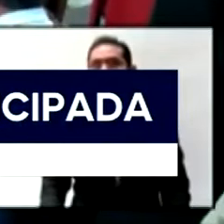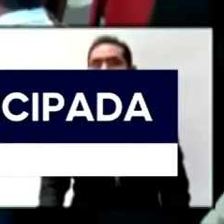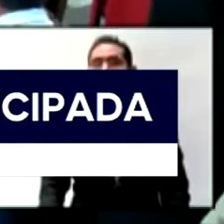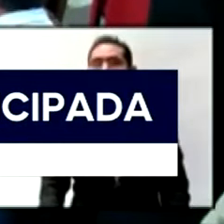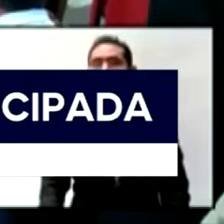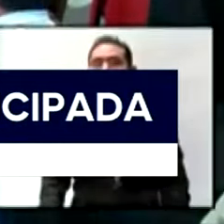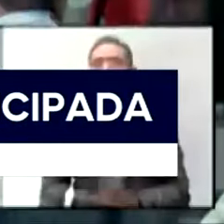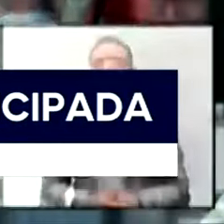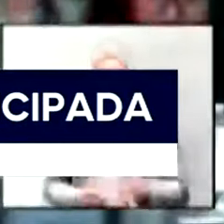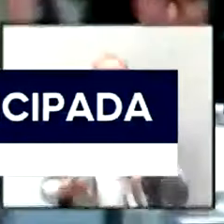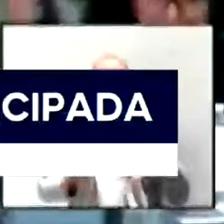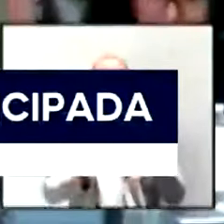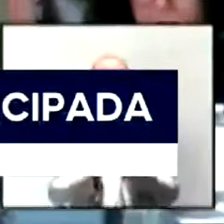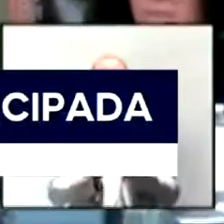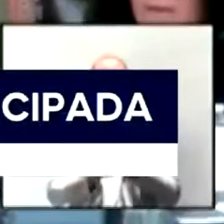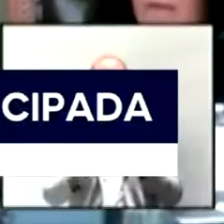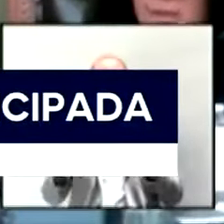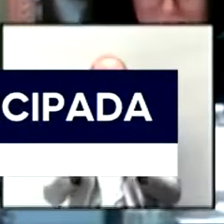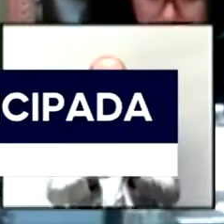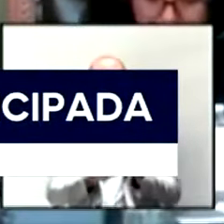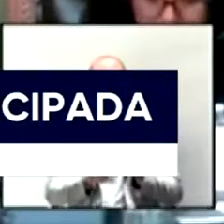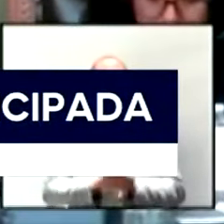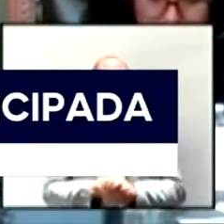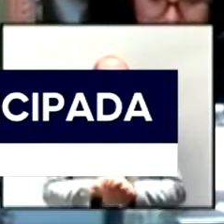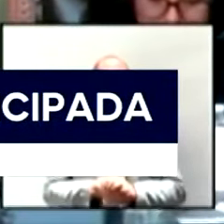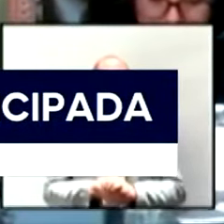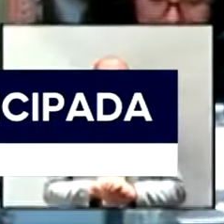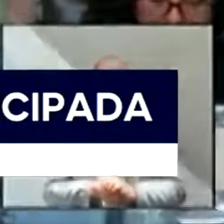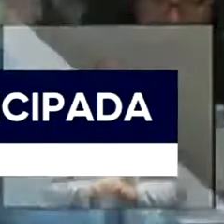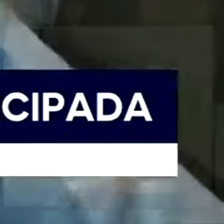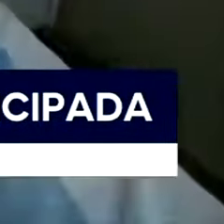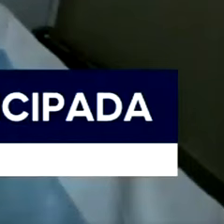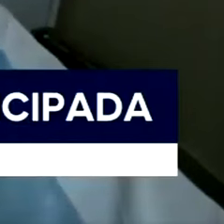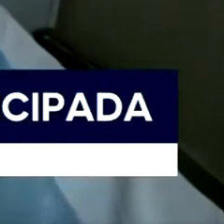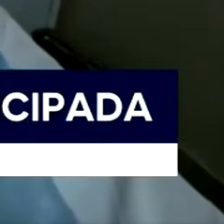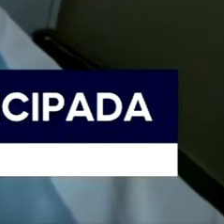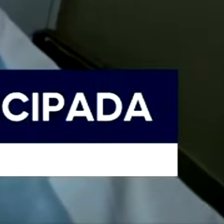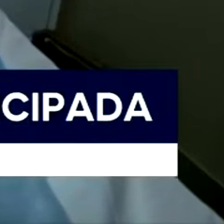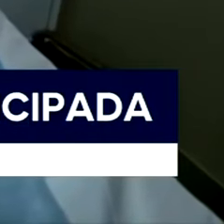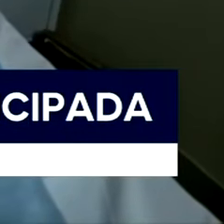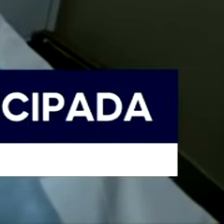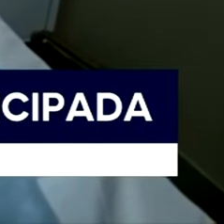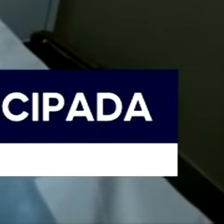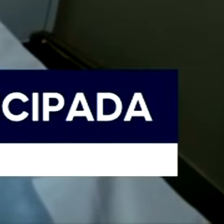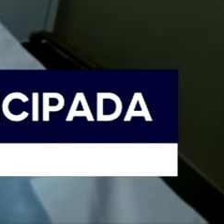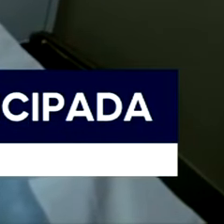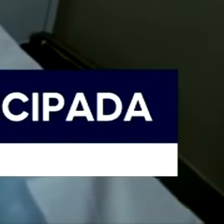que tienen enfermedades graves y que no tienen un remedio médico. Telediario, Ciudad de México.